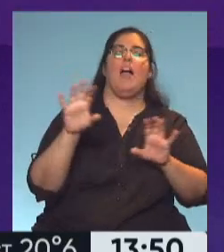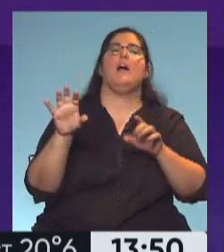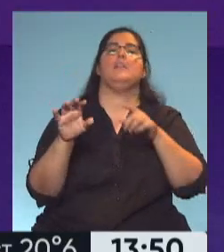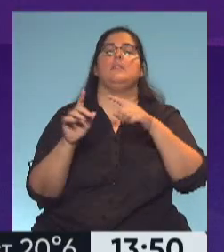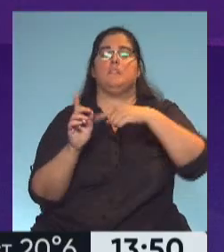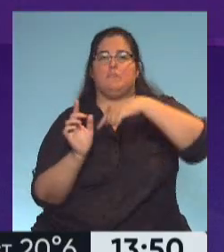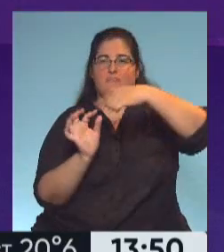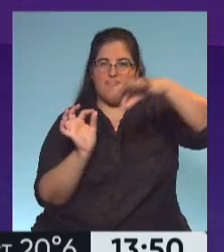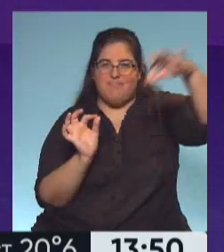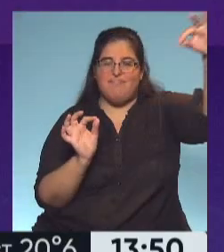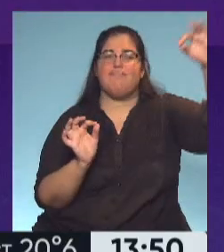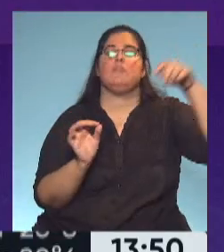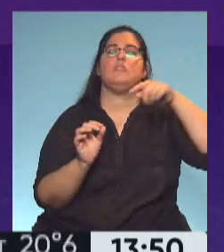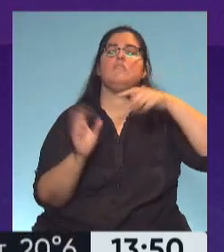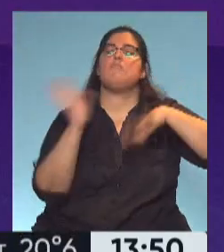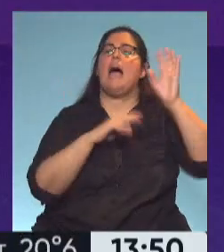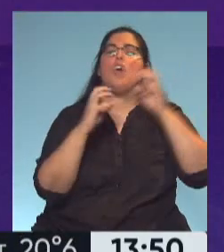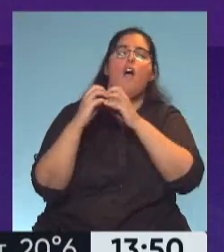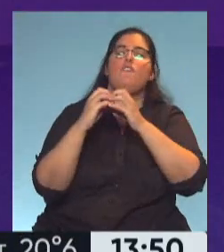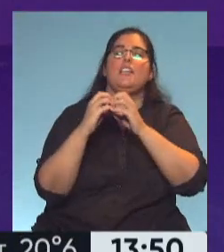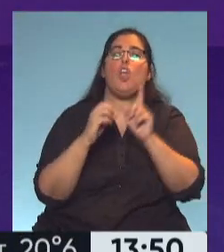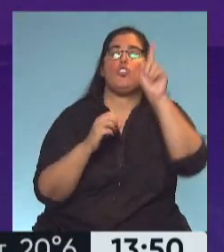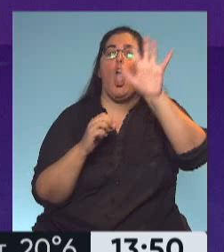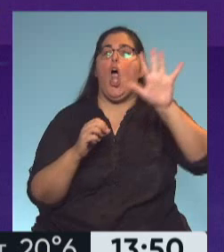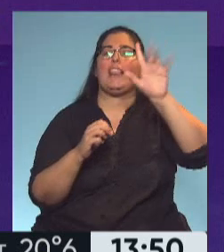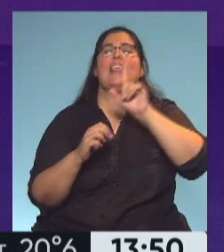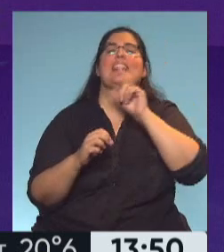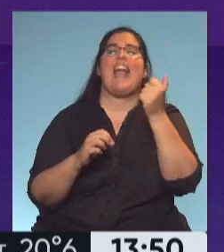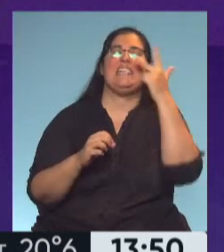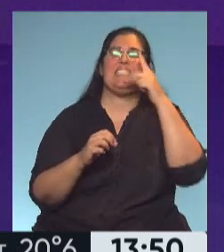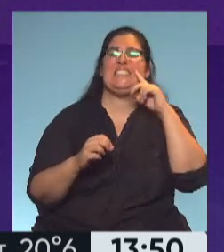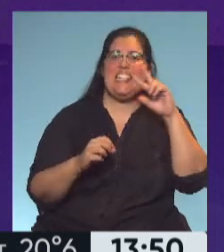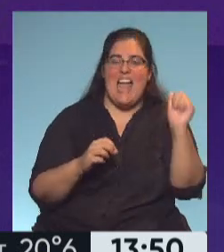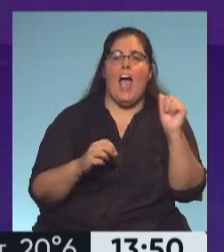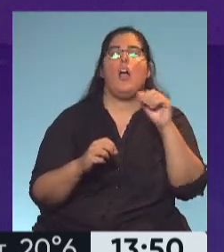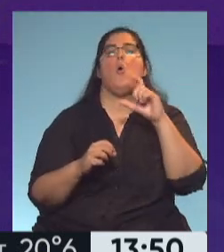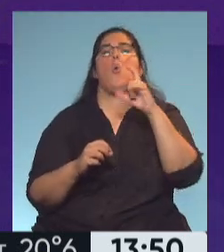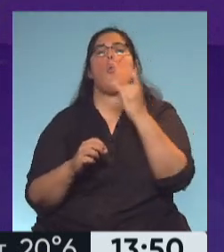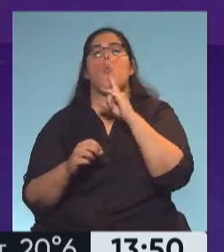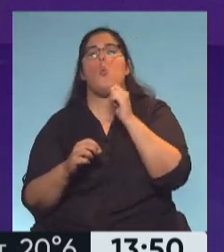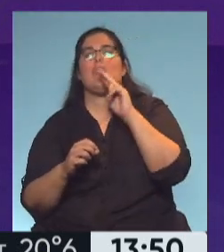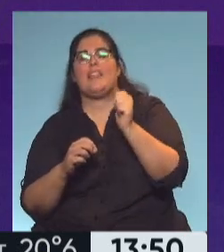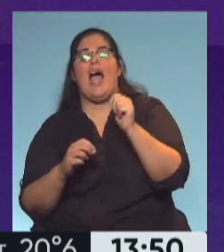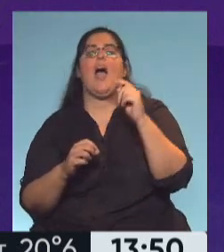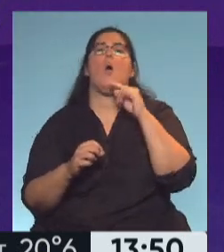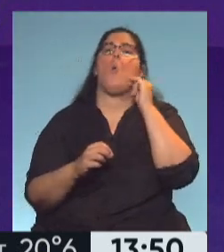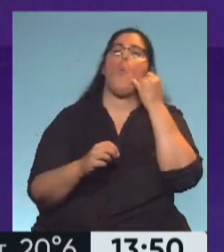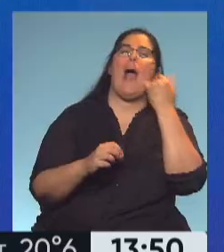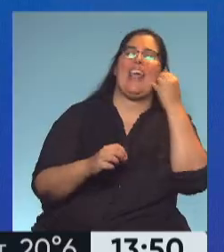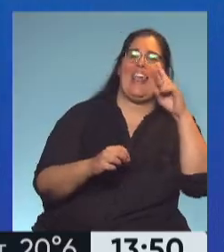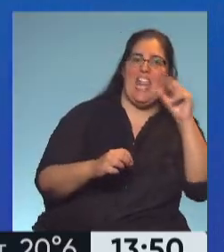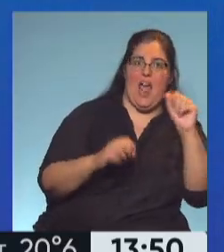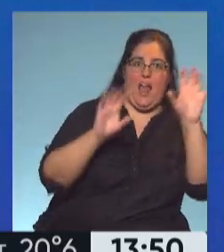general el problema estaba acá, en Táchira, entre Cúcuta y La Guajira, que son las dos regiones, las dos